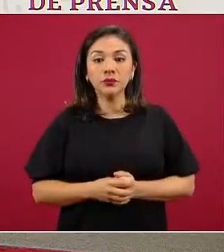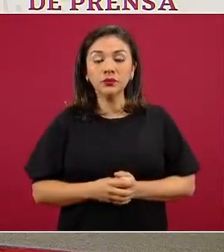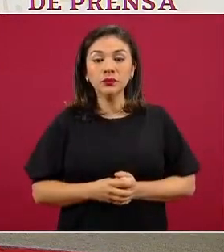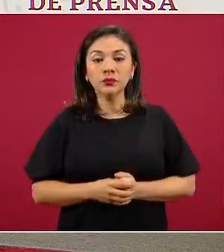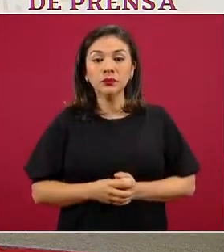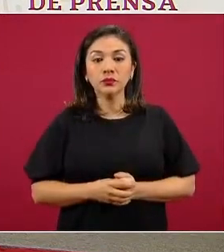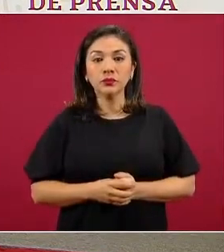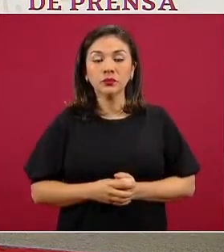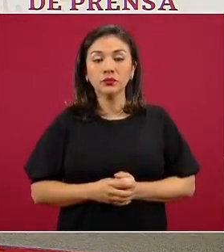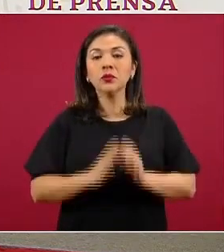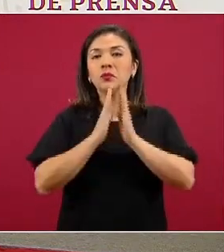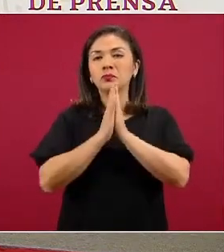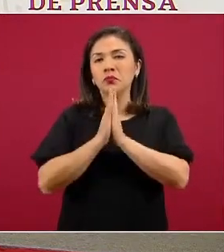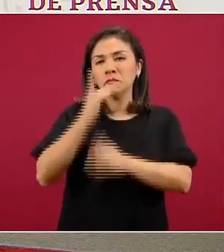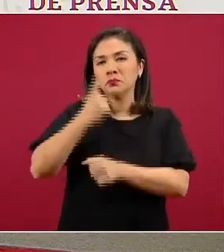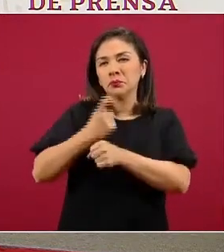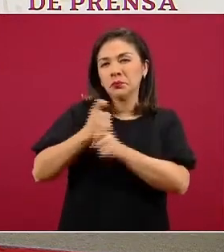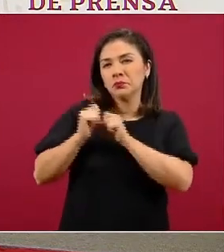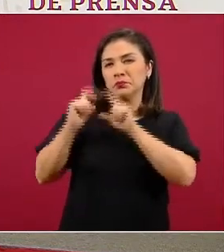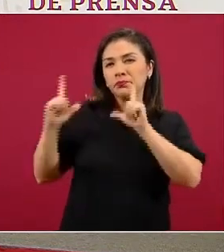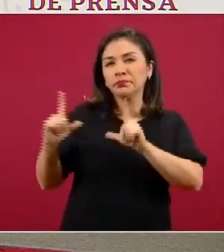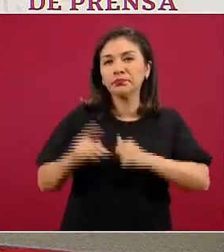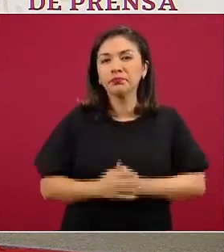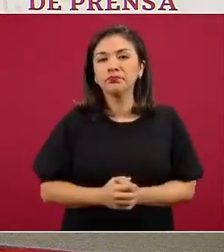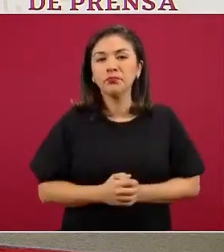Si me pasan la primera.